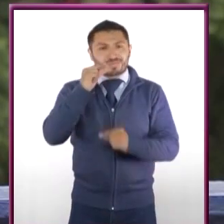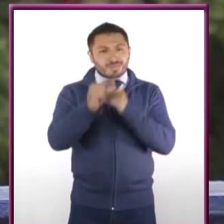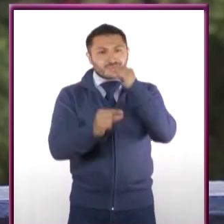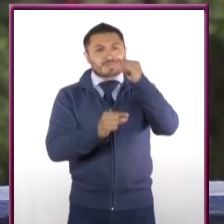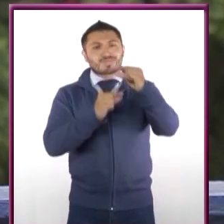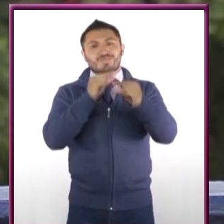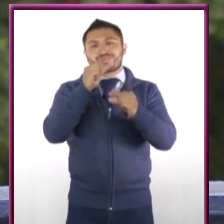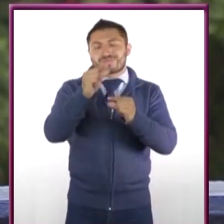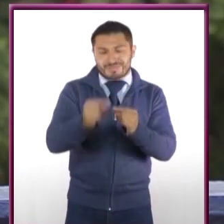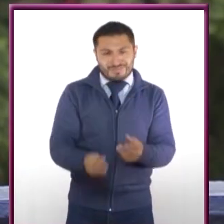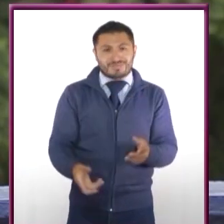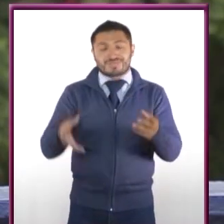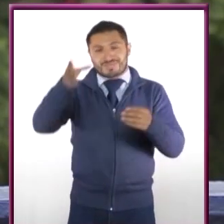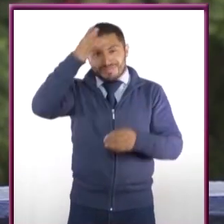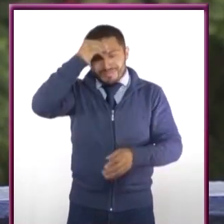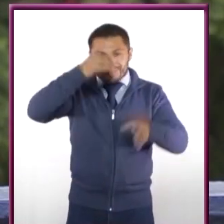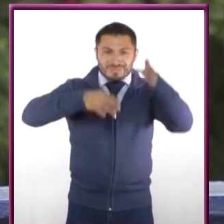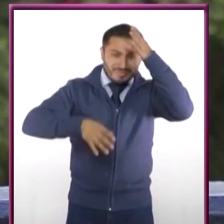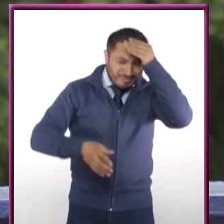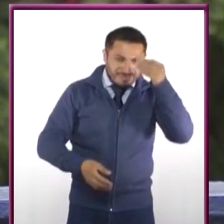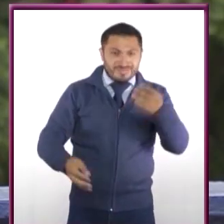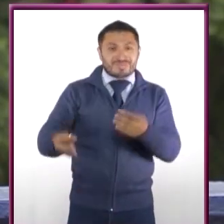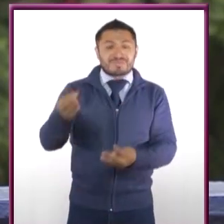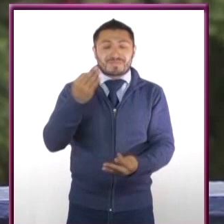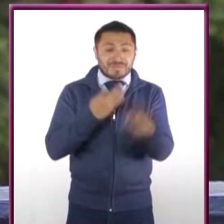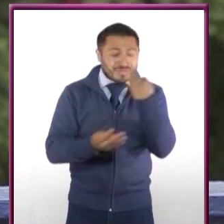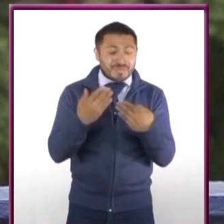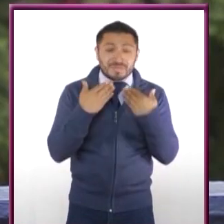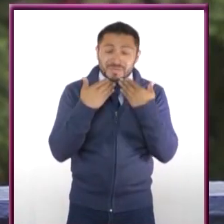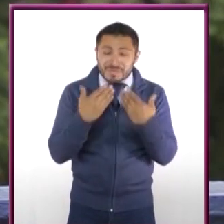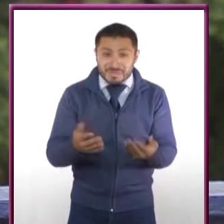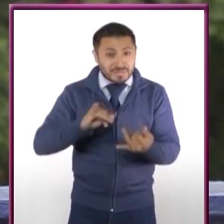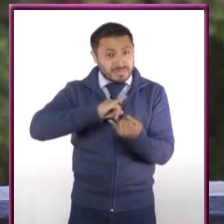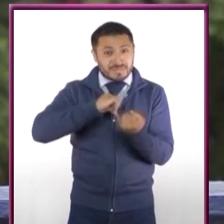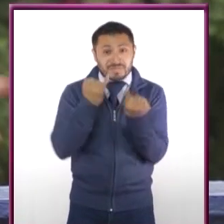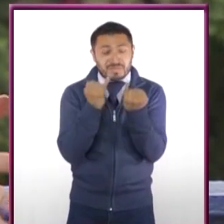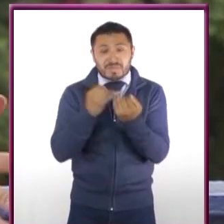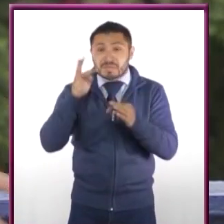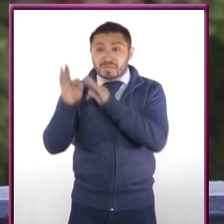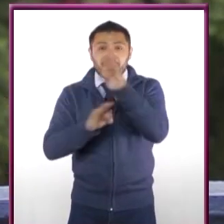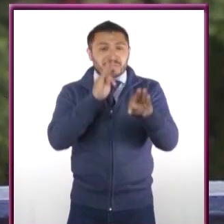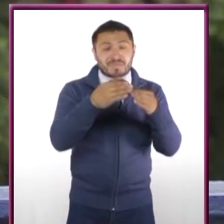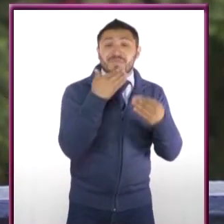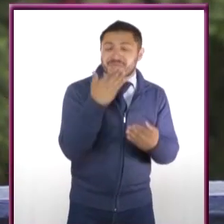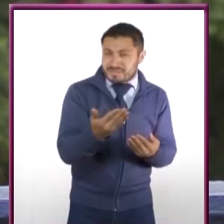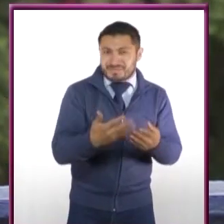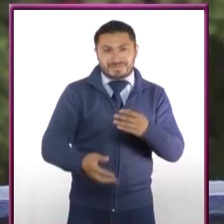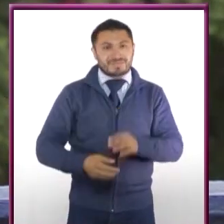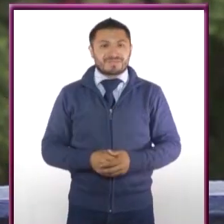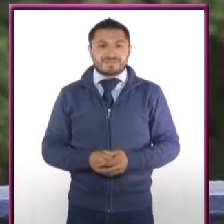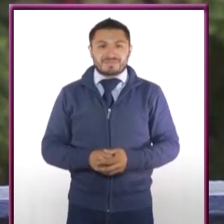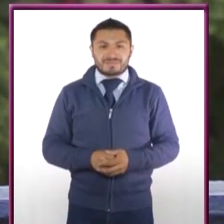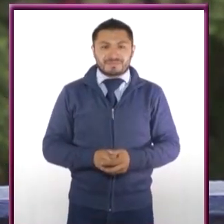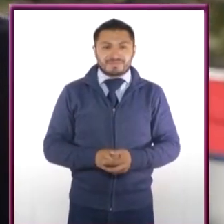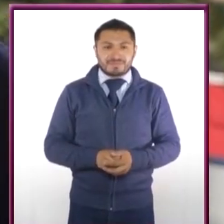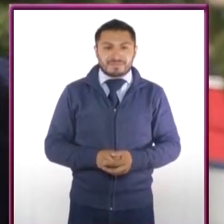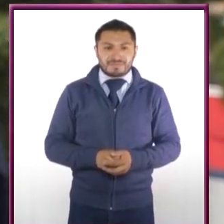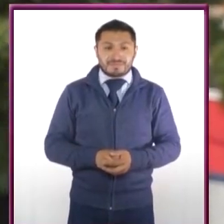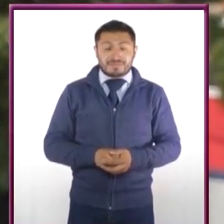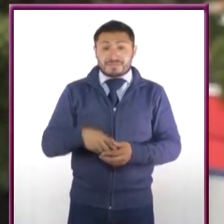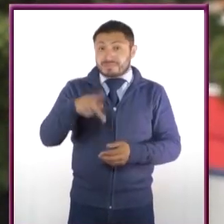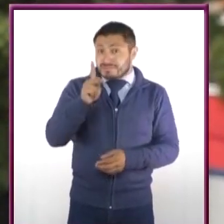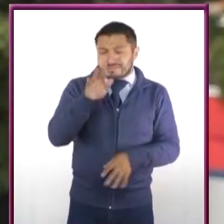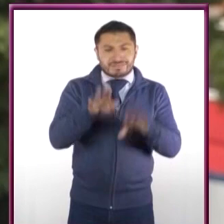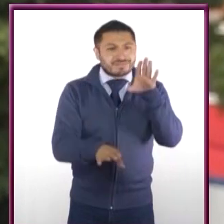a poco conseguiremos las herramientas para poder trabajarlo y así transformarlo en un aliado que trabaje a nuestro favor.